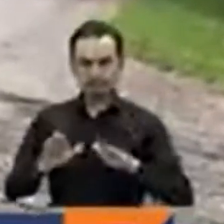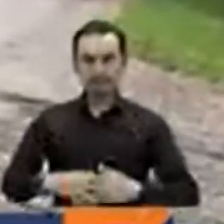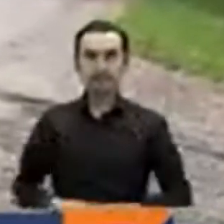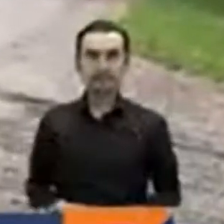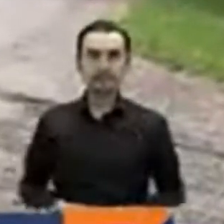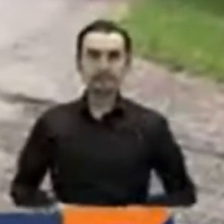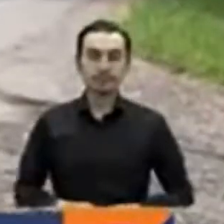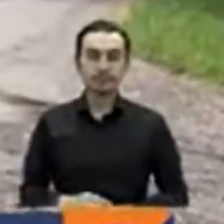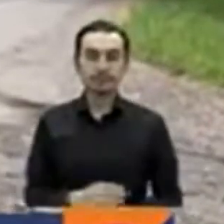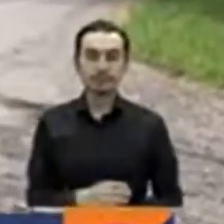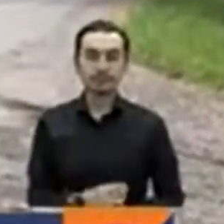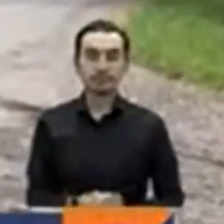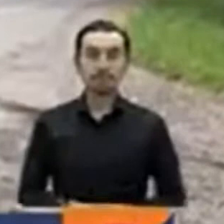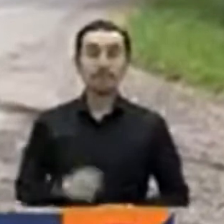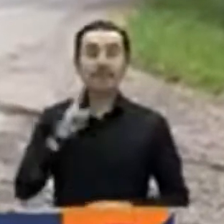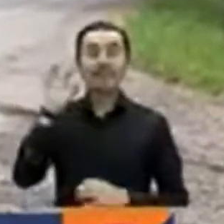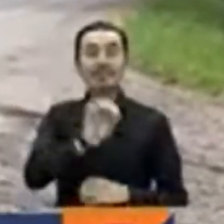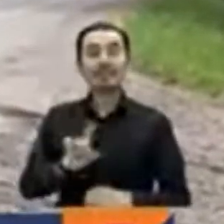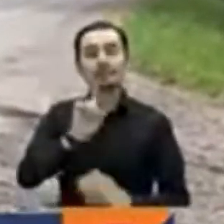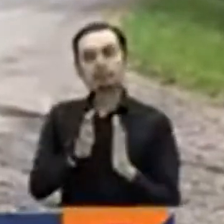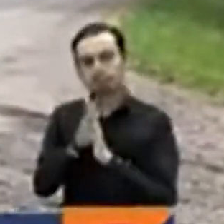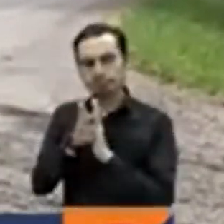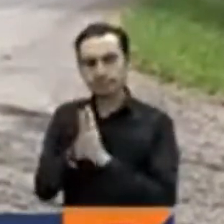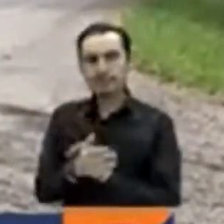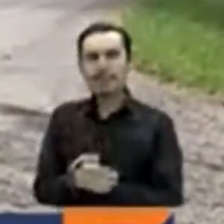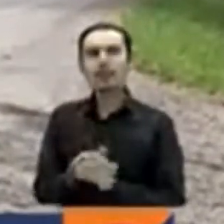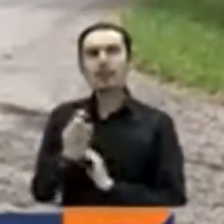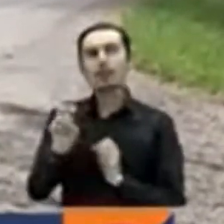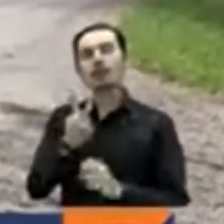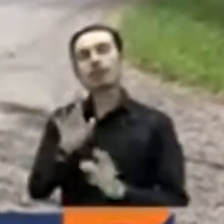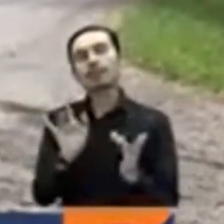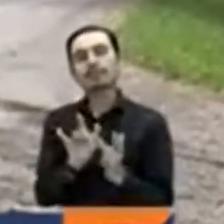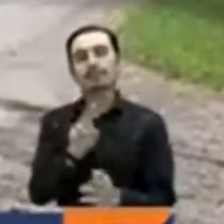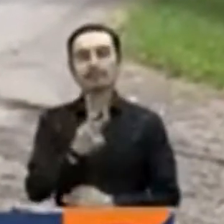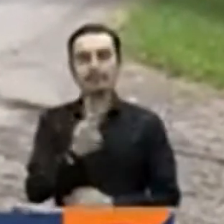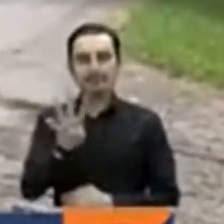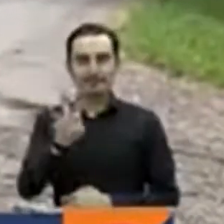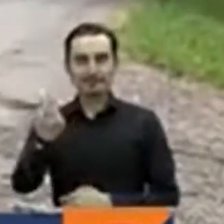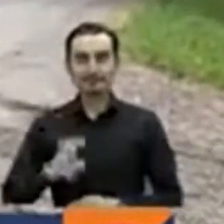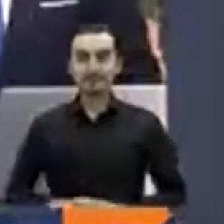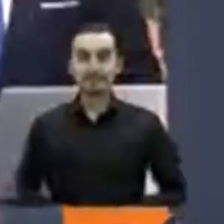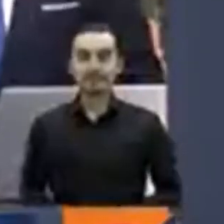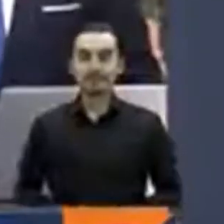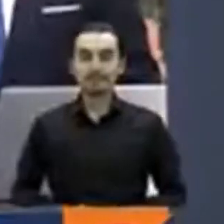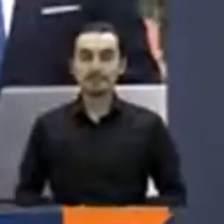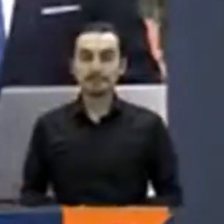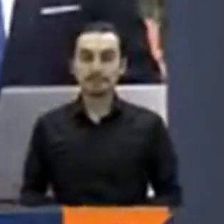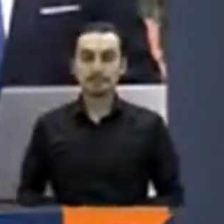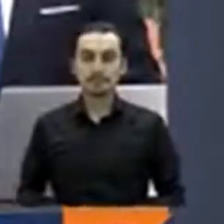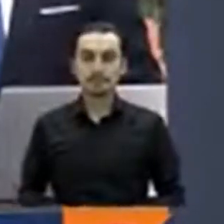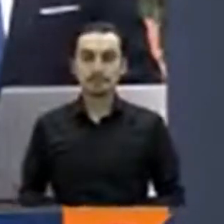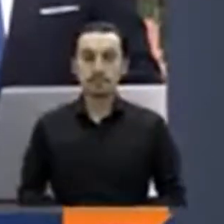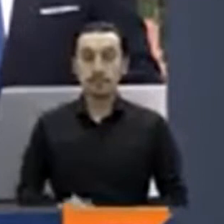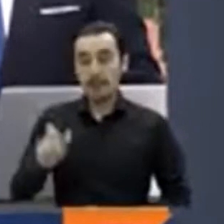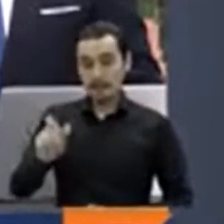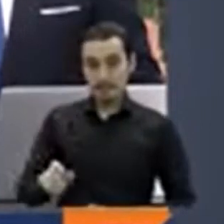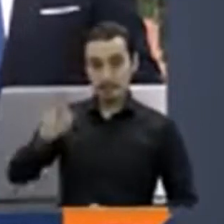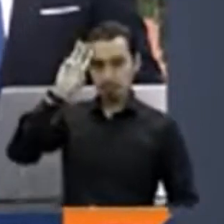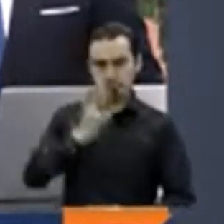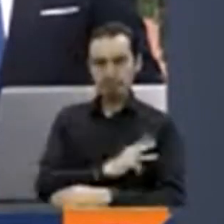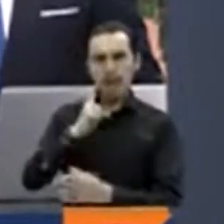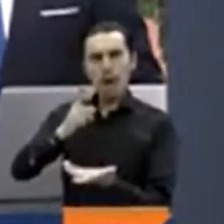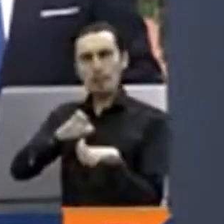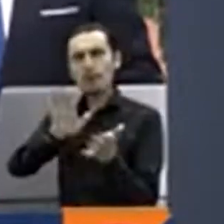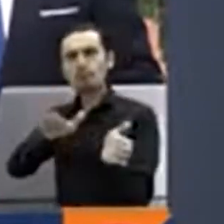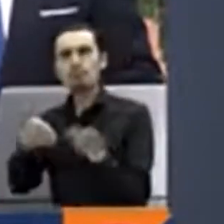municipio. Radio Nacional de Colombia y RTVC Noticias, Conectados 24/7. Un soldado murió en medio de combates